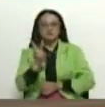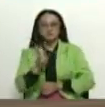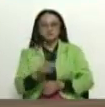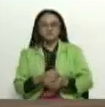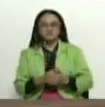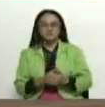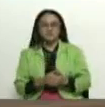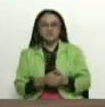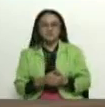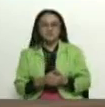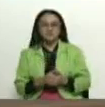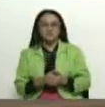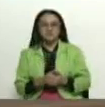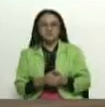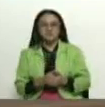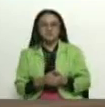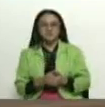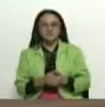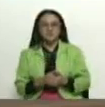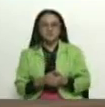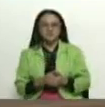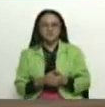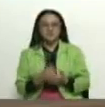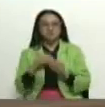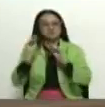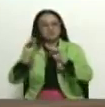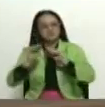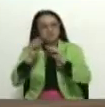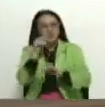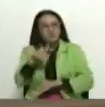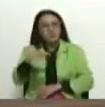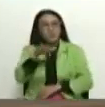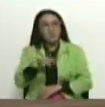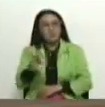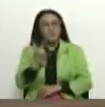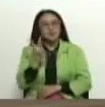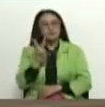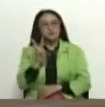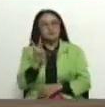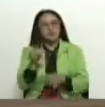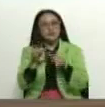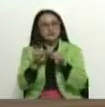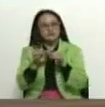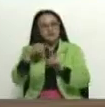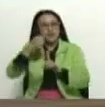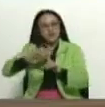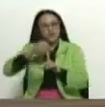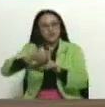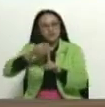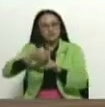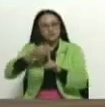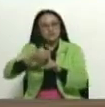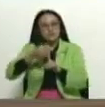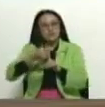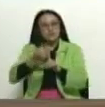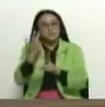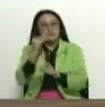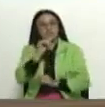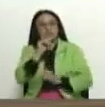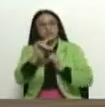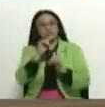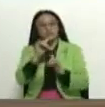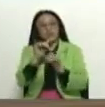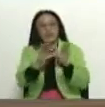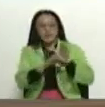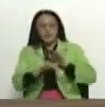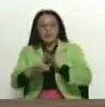nosotros somos guerreros de la luz. Y yo llamo al pueblo de Venezuela a mantenerse en batalla permanente para denunciar el saqueo